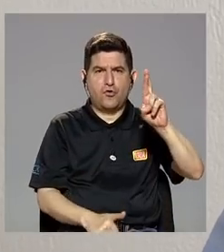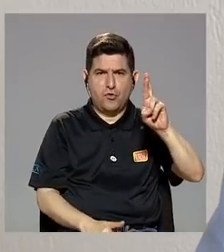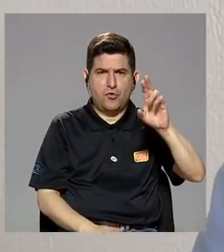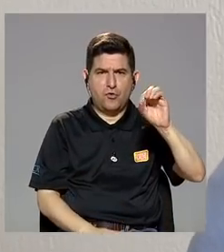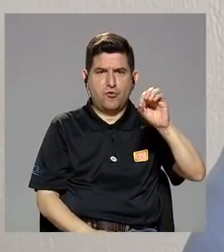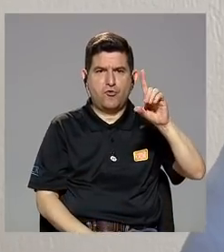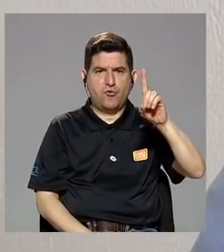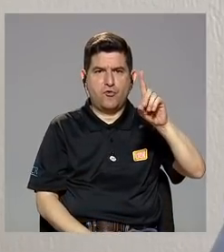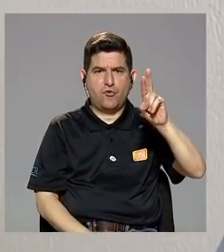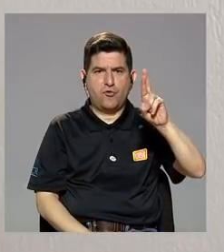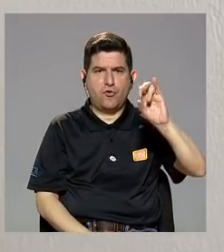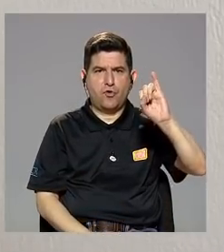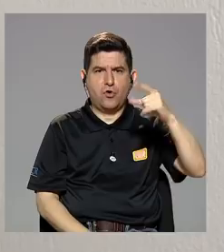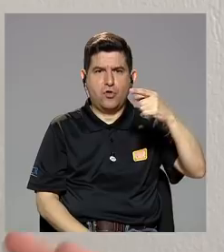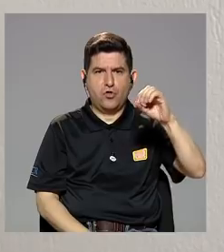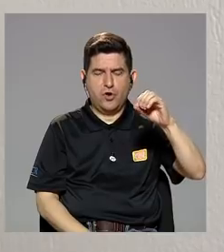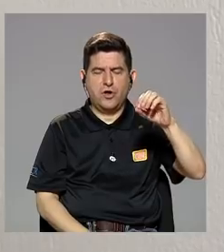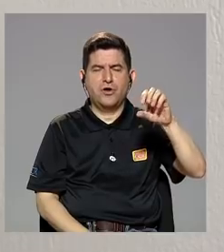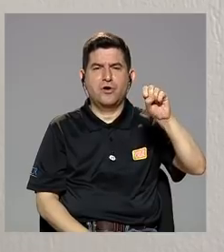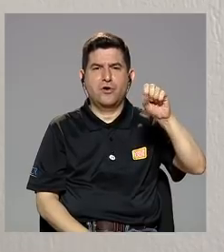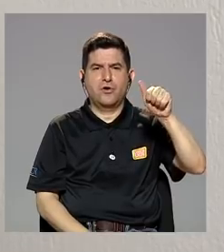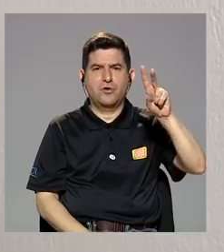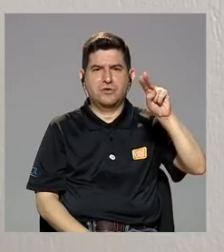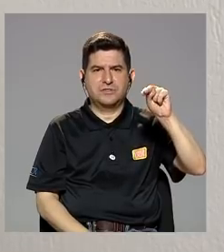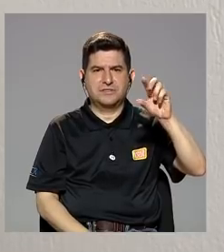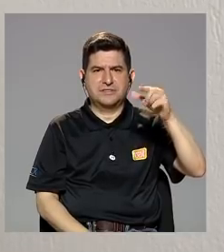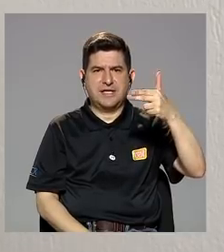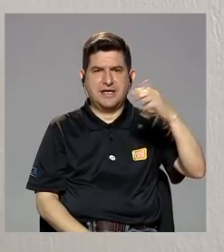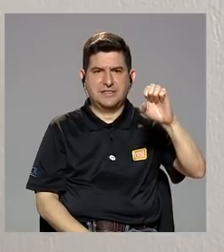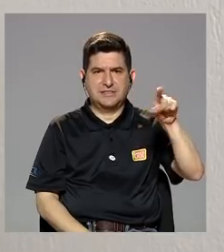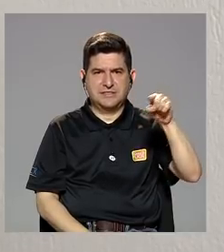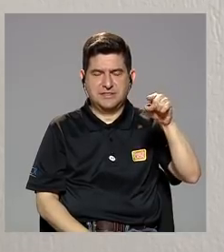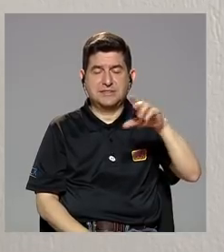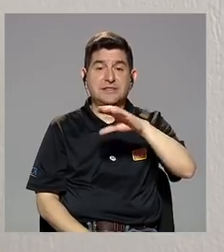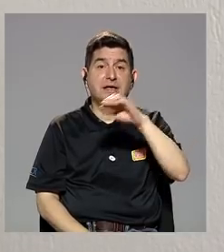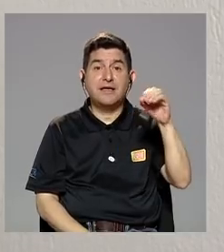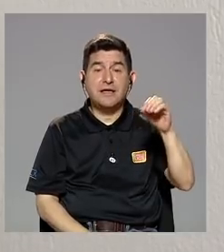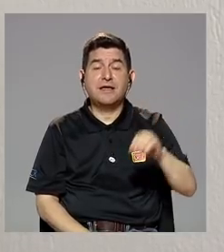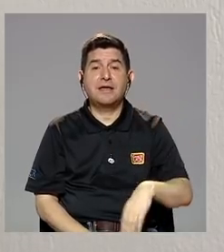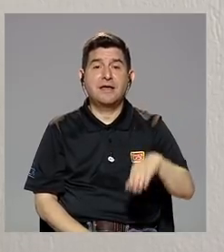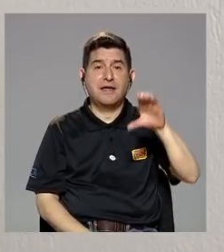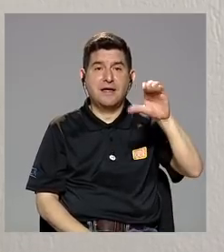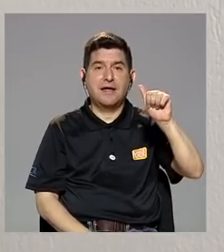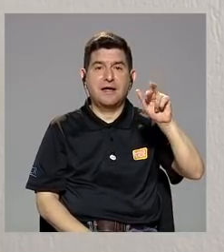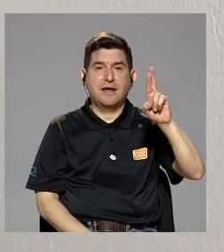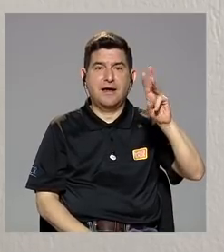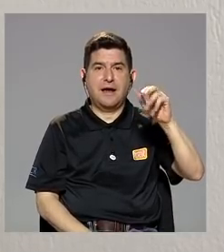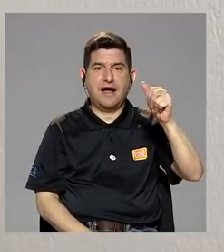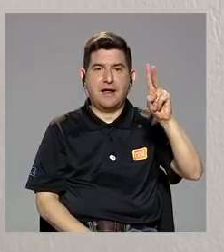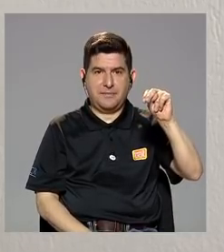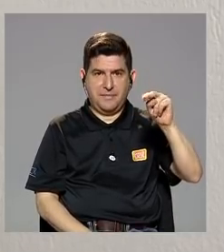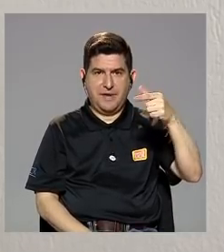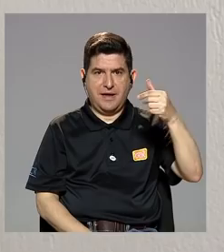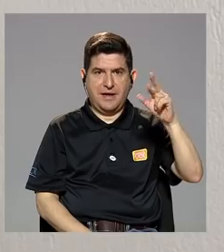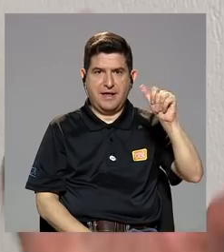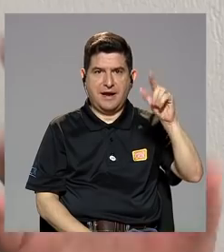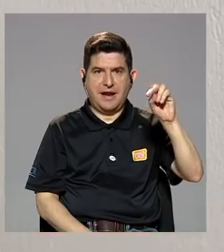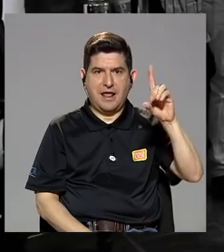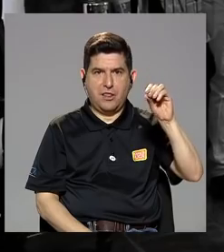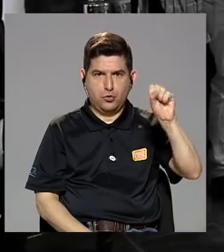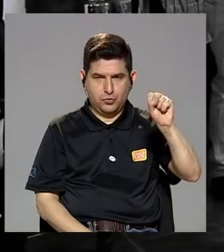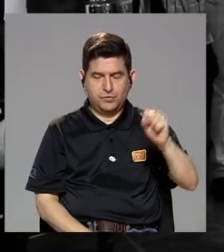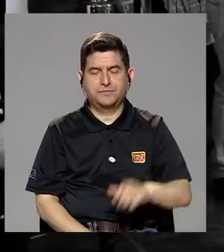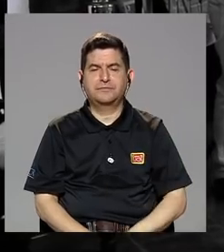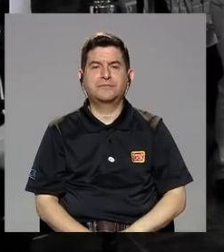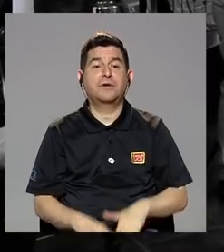acuerdo con metros gonzález o con entrenarme en grana con carne y greg son de acuerdo ahí y un día me dice que no me vamos a ayudar dios va a estar